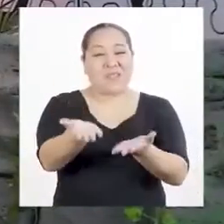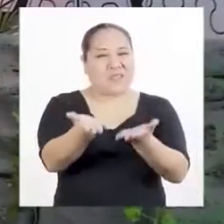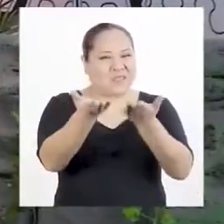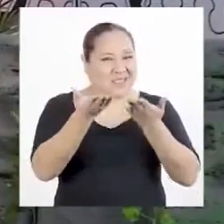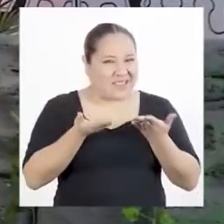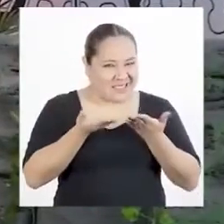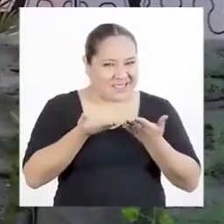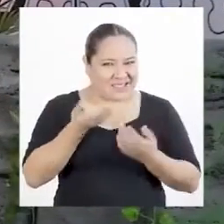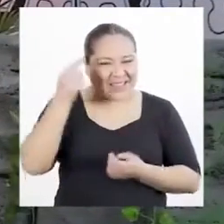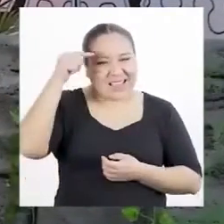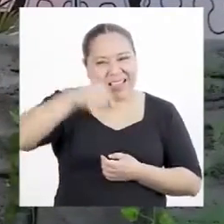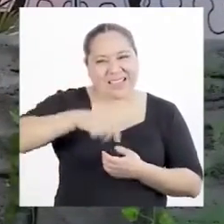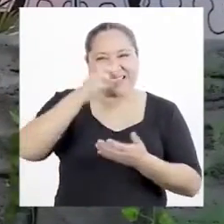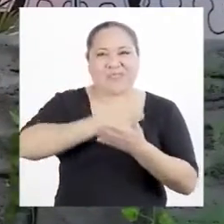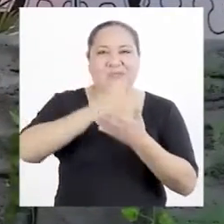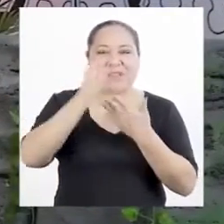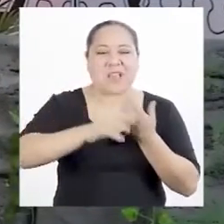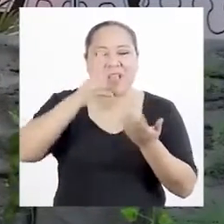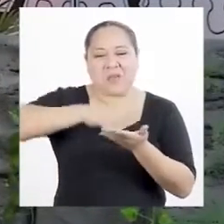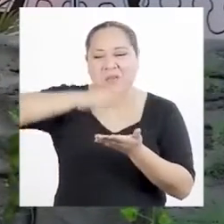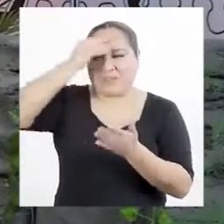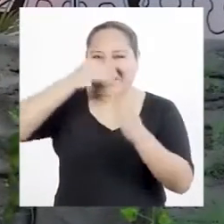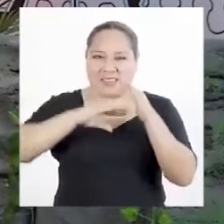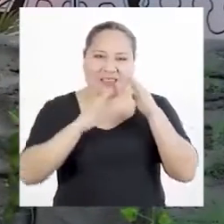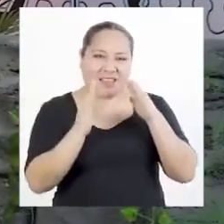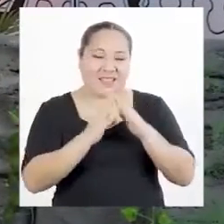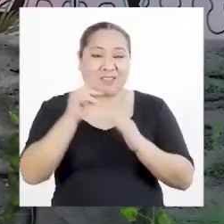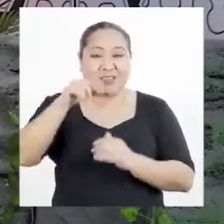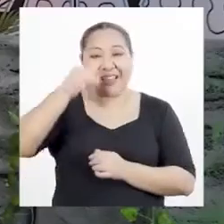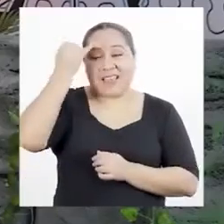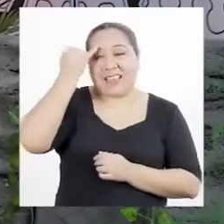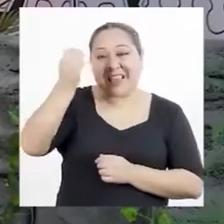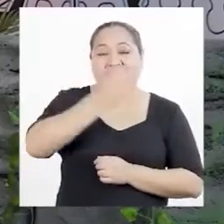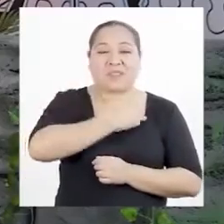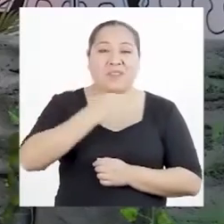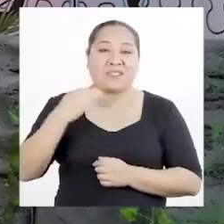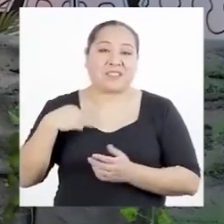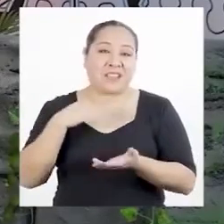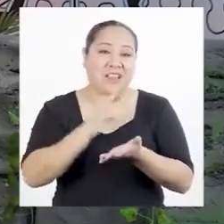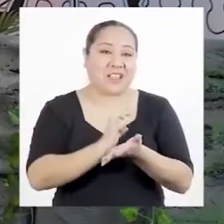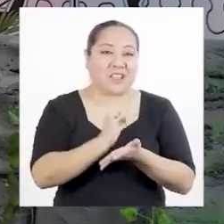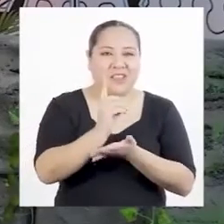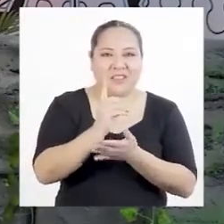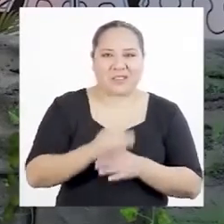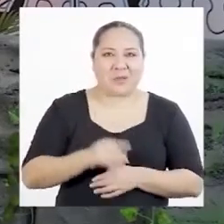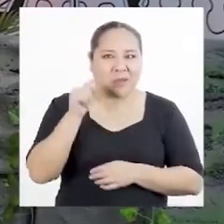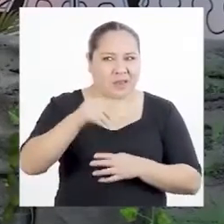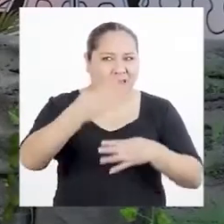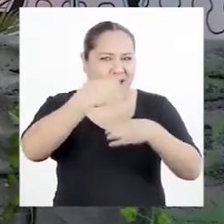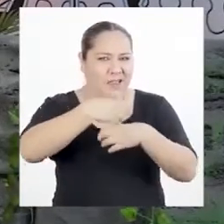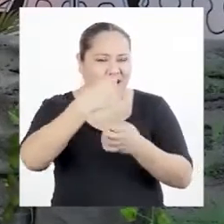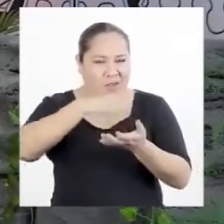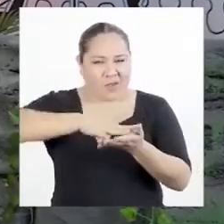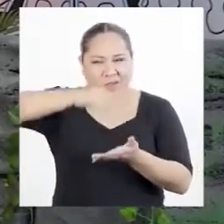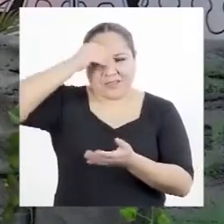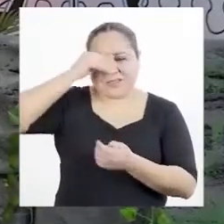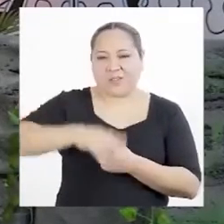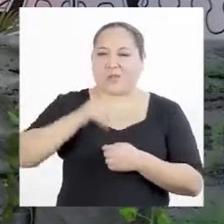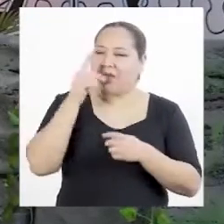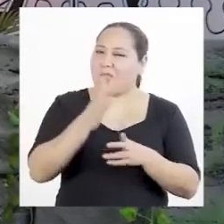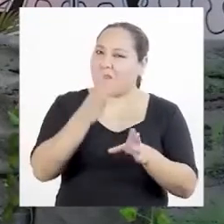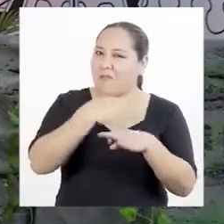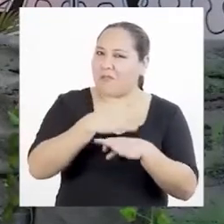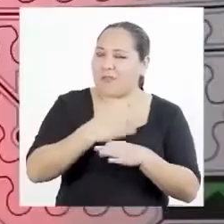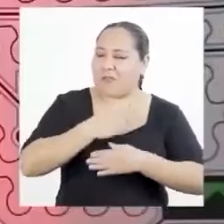Bienvenidas y bienvenidos a este programa de Aprendo en Casa, una iniciativa del Ministerio de Educación para crear aprendizajes de una